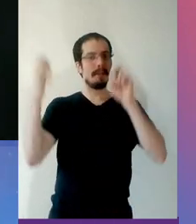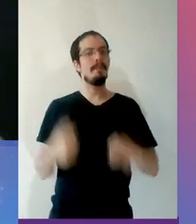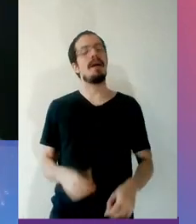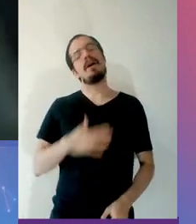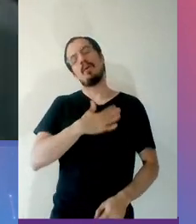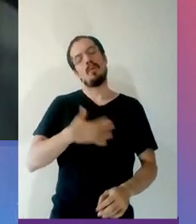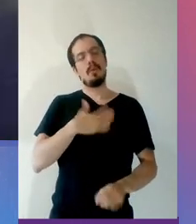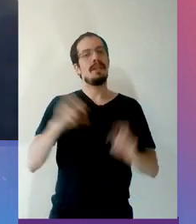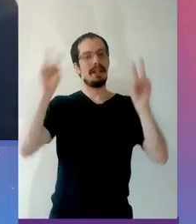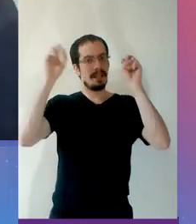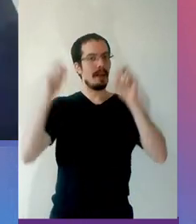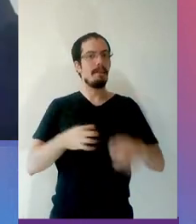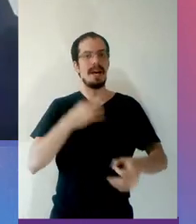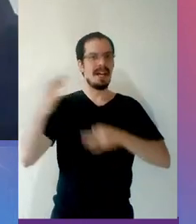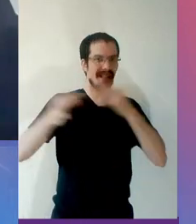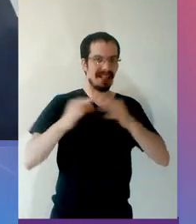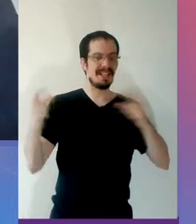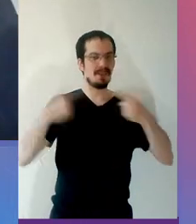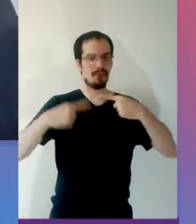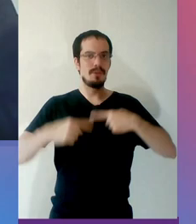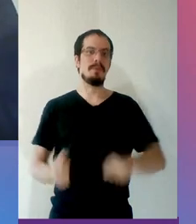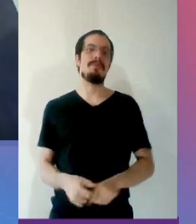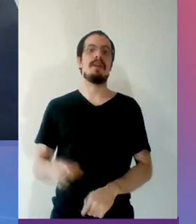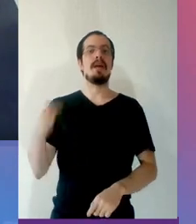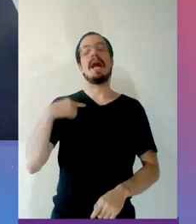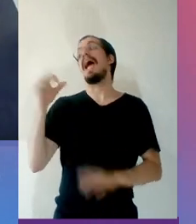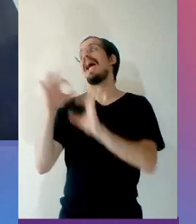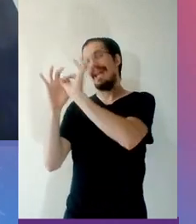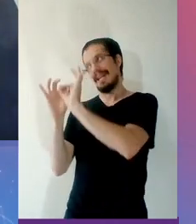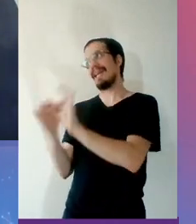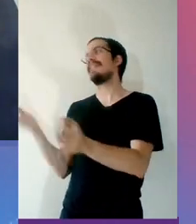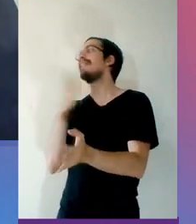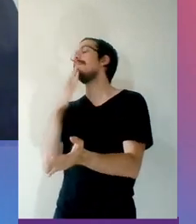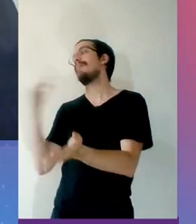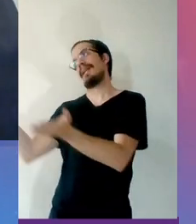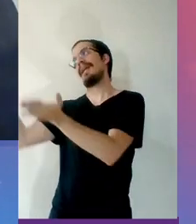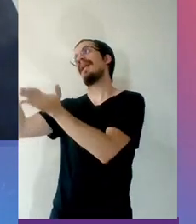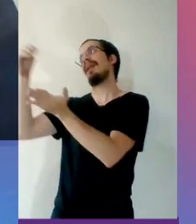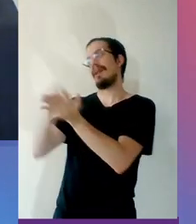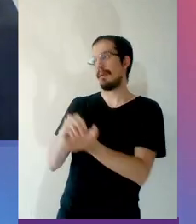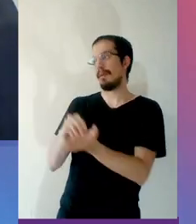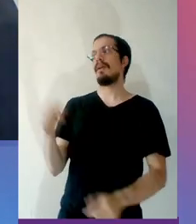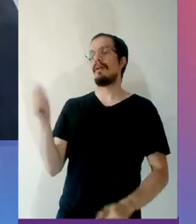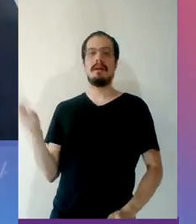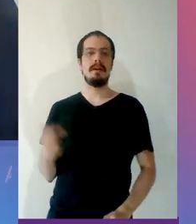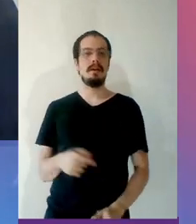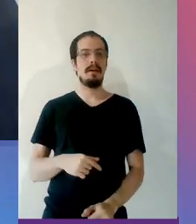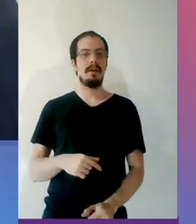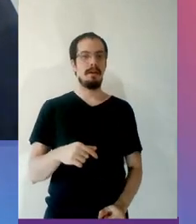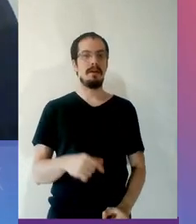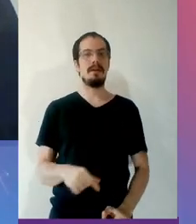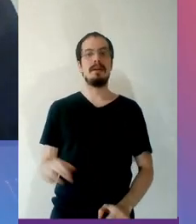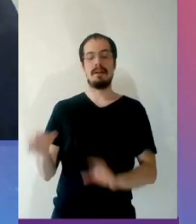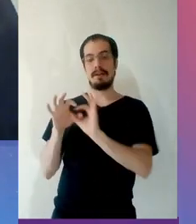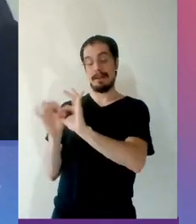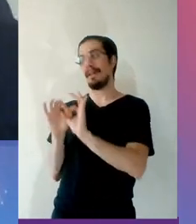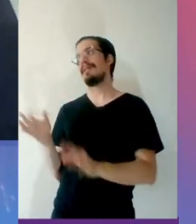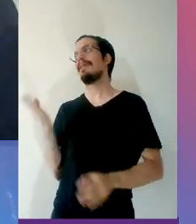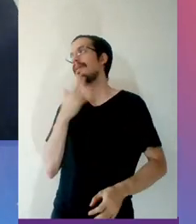Gracias. Muchas gracias, Elia, por el punto que pones y que nos tensionas ahí